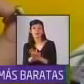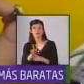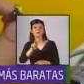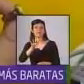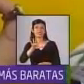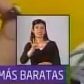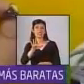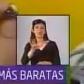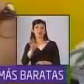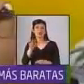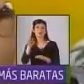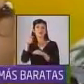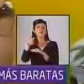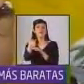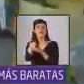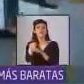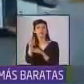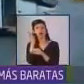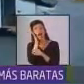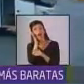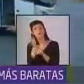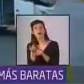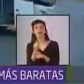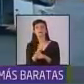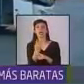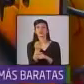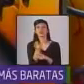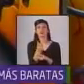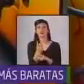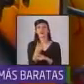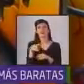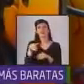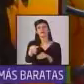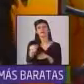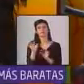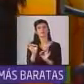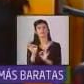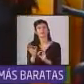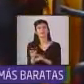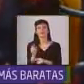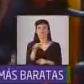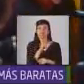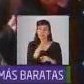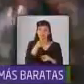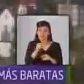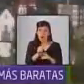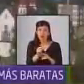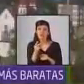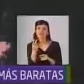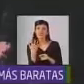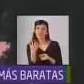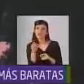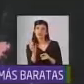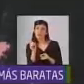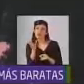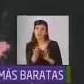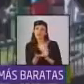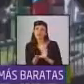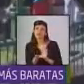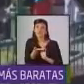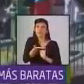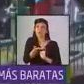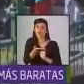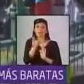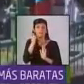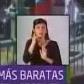25 el cama y 14 el clásico. Estos valores pronto subirán un 25%, más aún tratándose de la